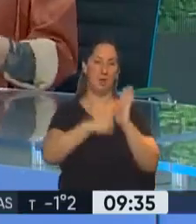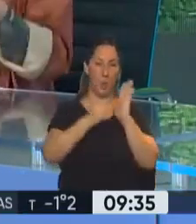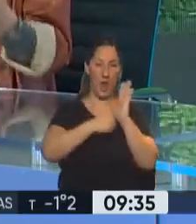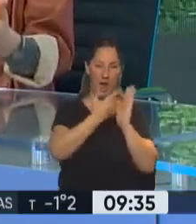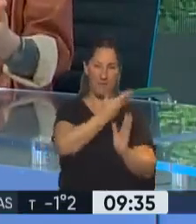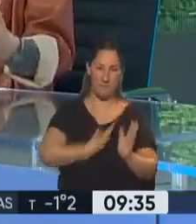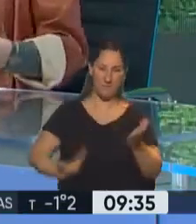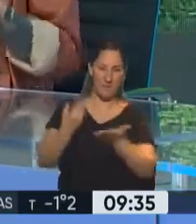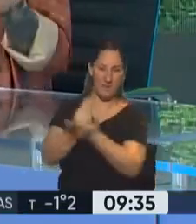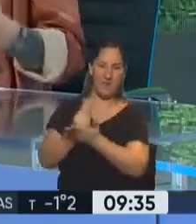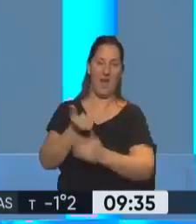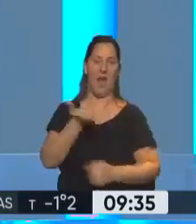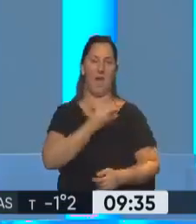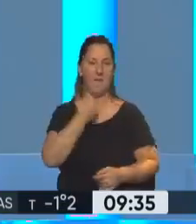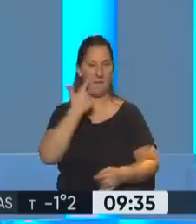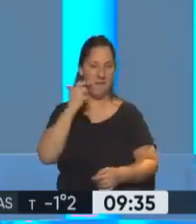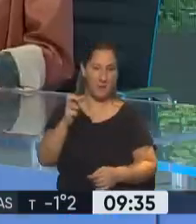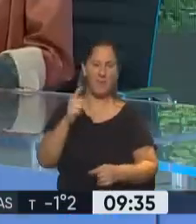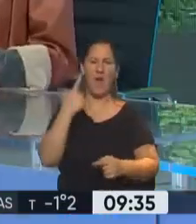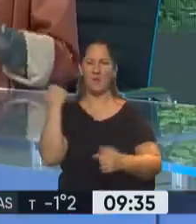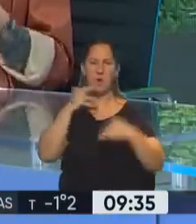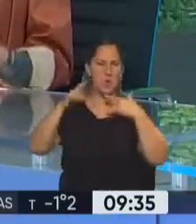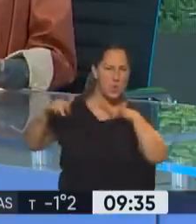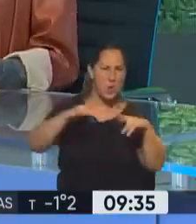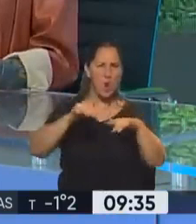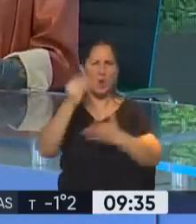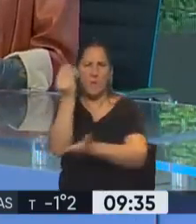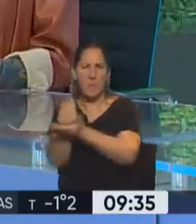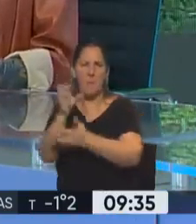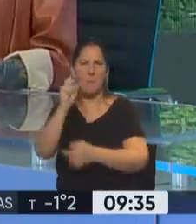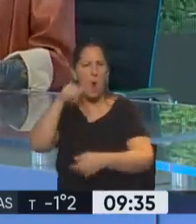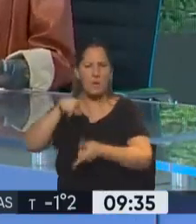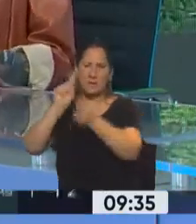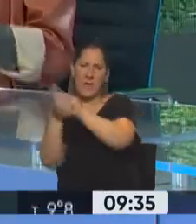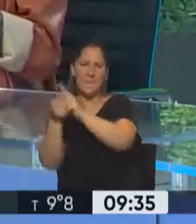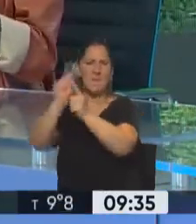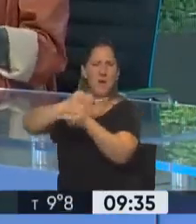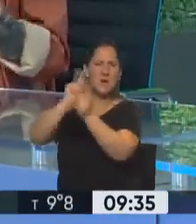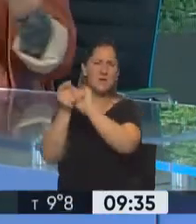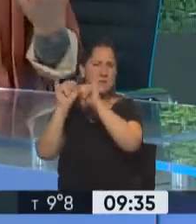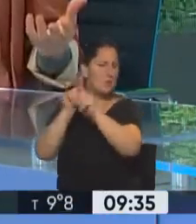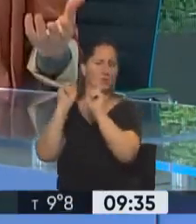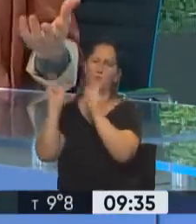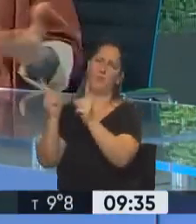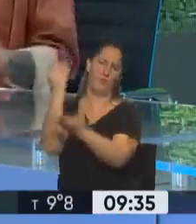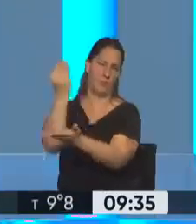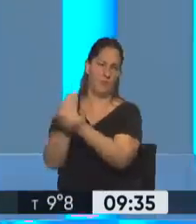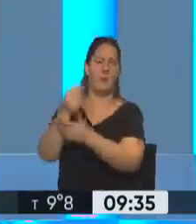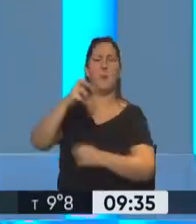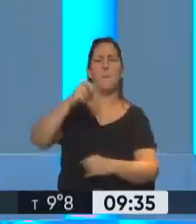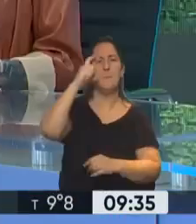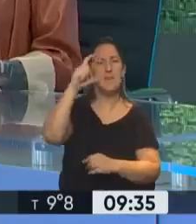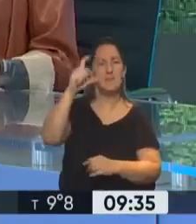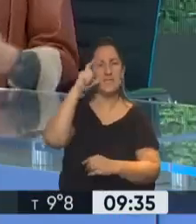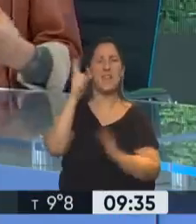aparece además ratificada en el cargo después de tanto ruido que hubo sobre posibles cambios en el gabinete el mismo miguel pesce el